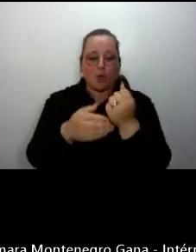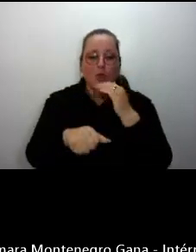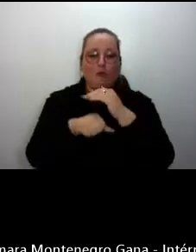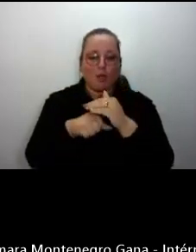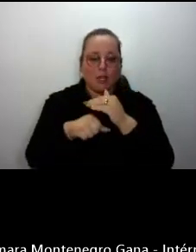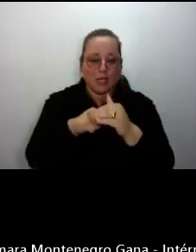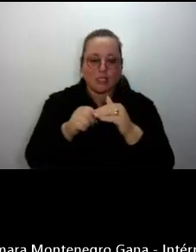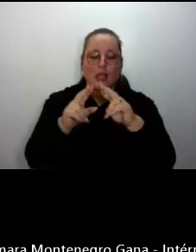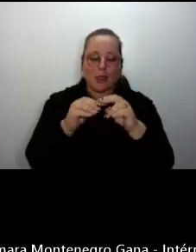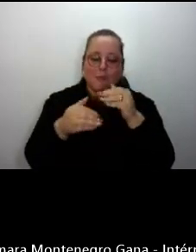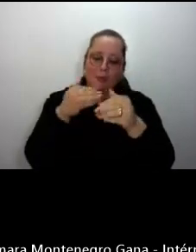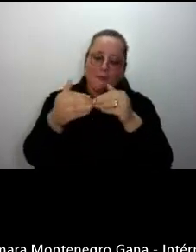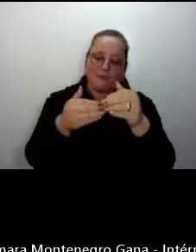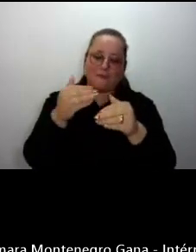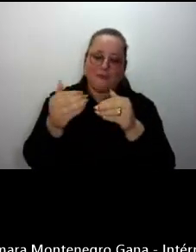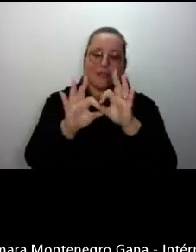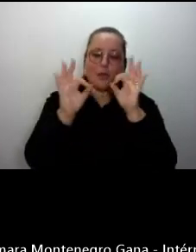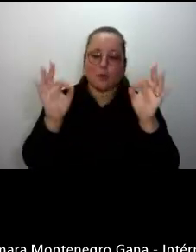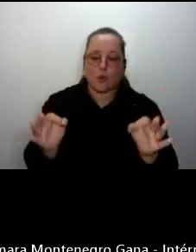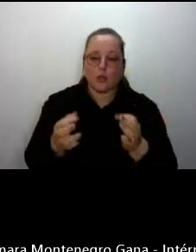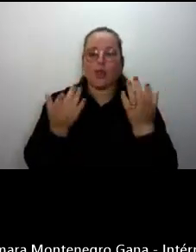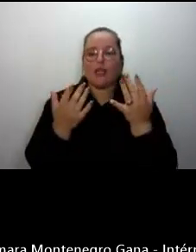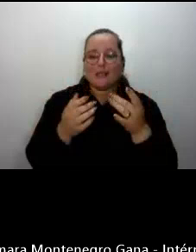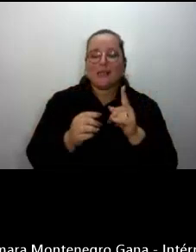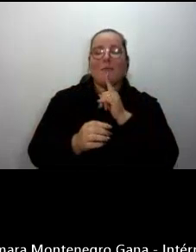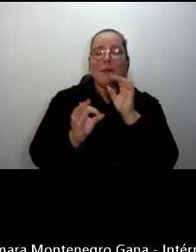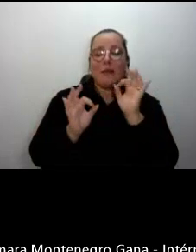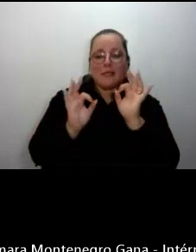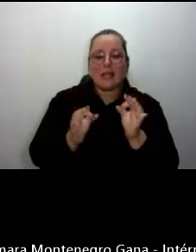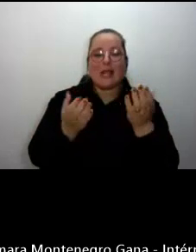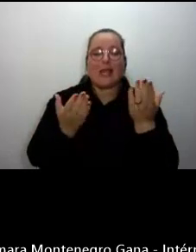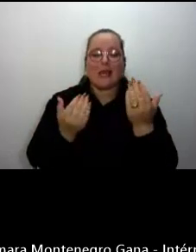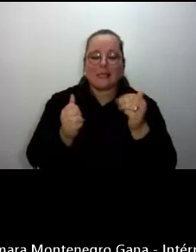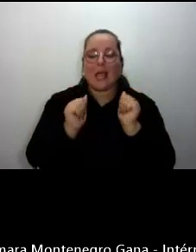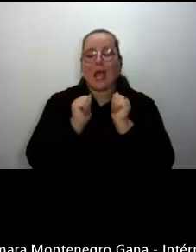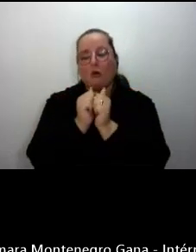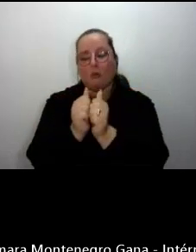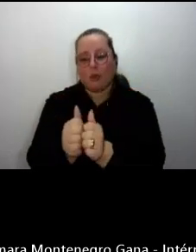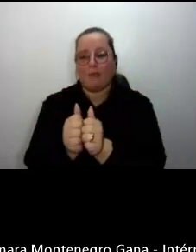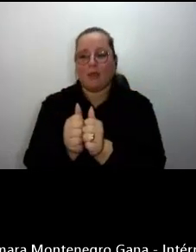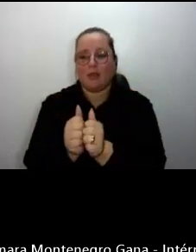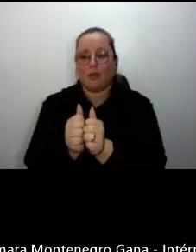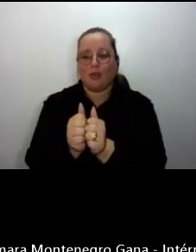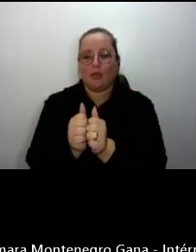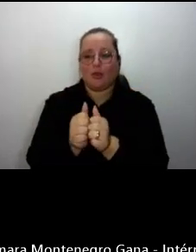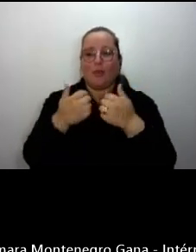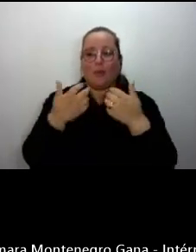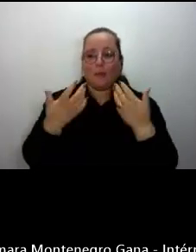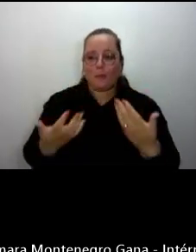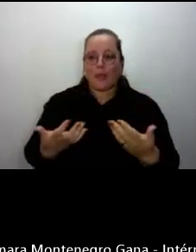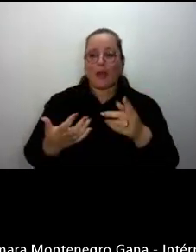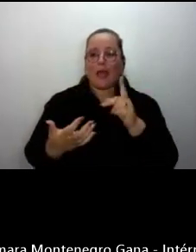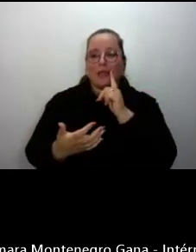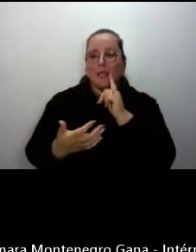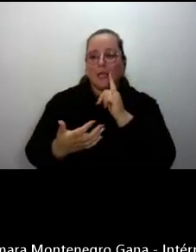trayectorias educativas de estudiantes con necesidades educativas especiales y que requieren de estos acompañamientos, ¿cierto?, para